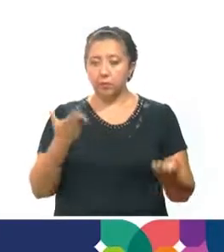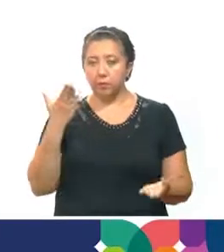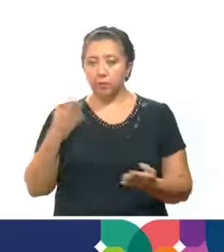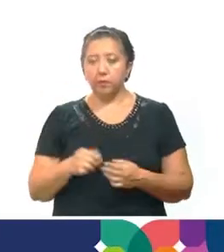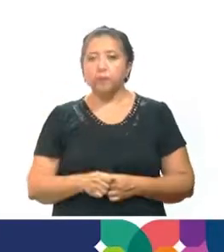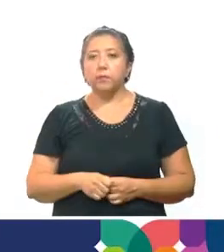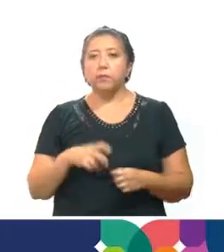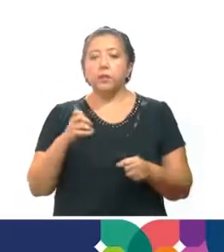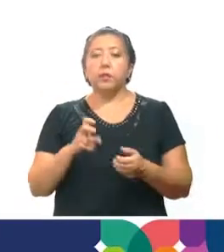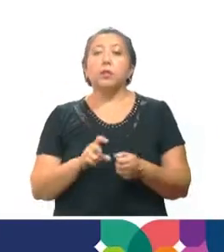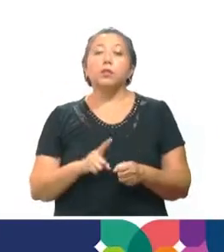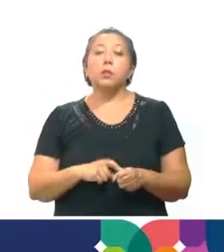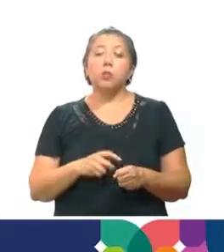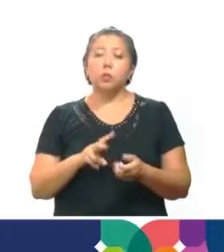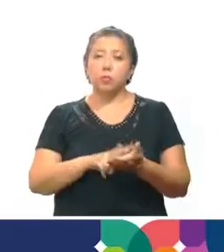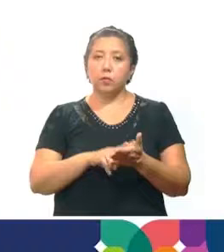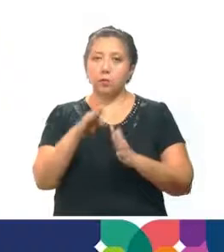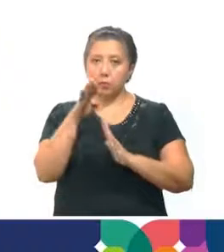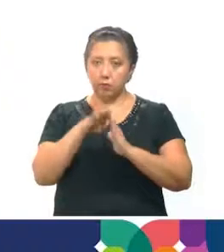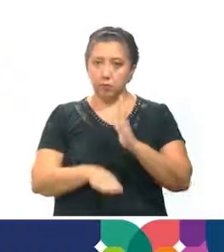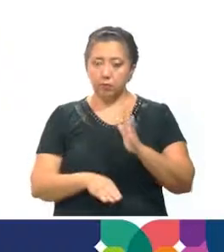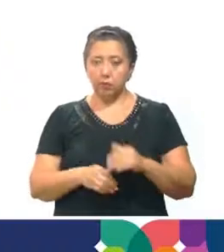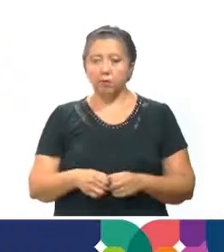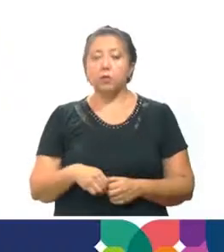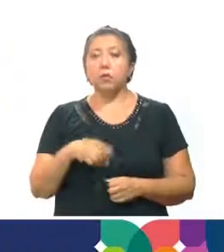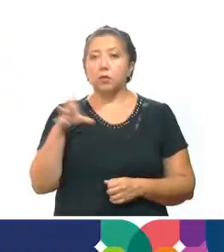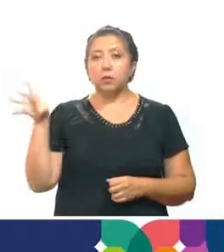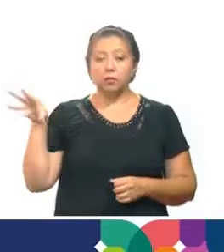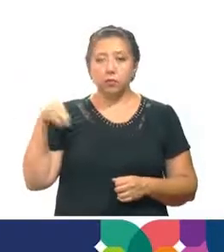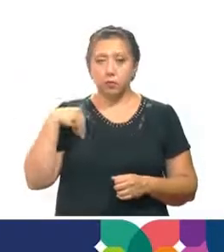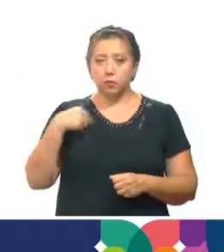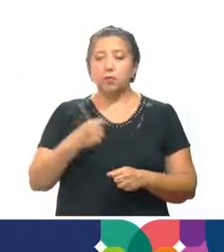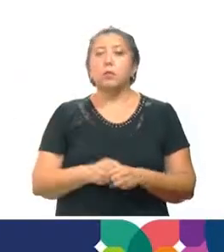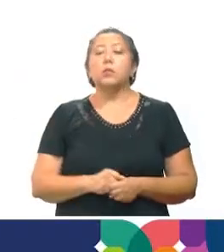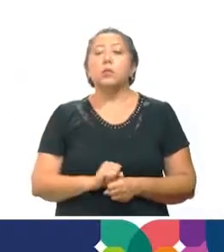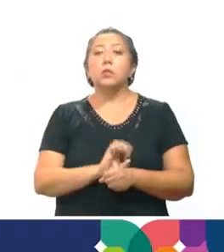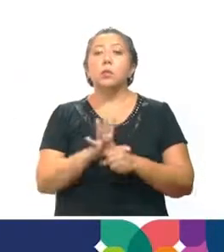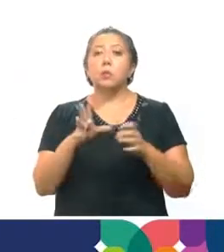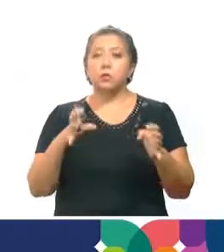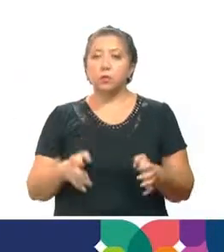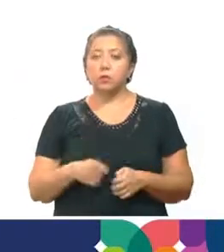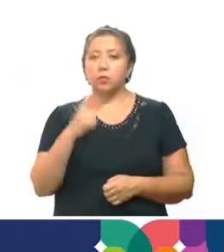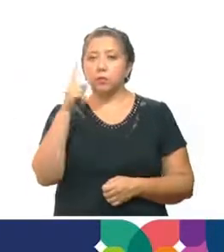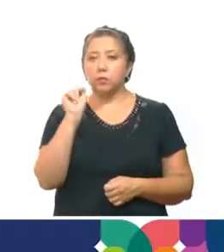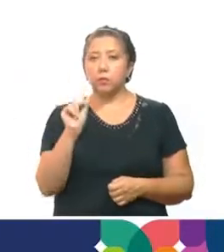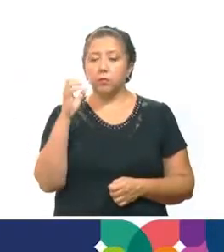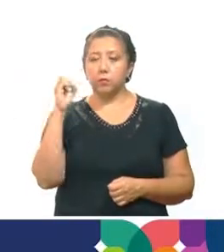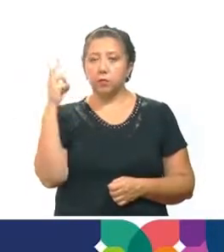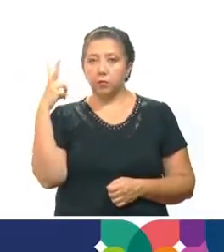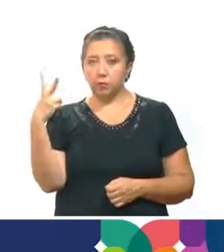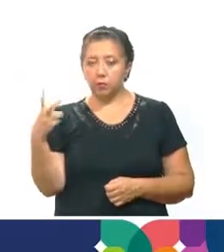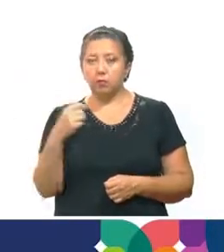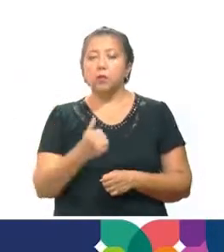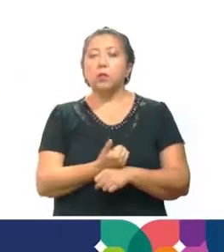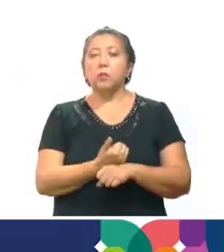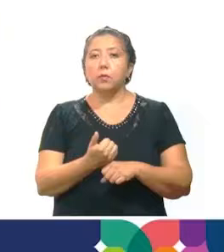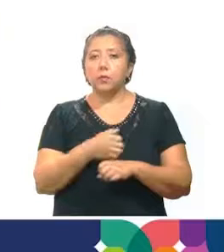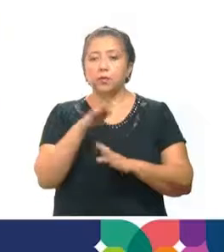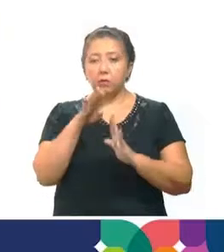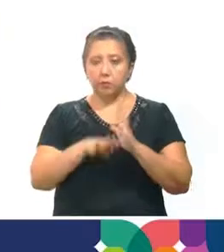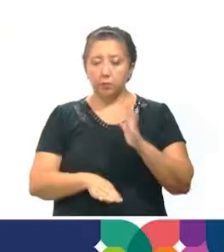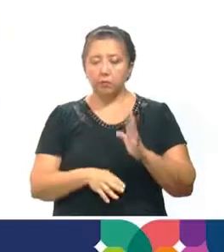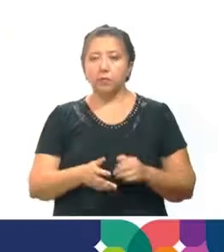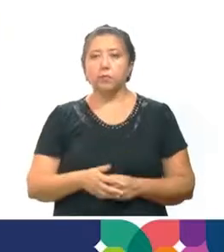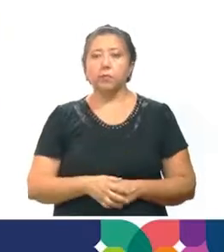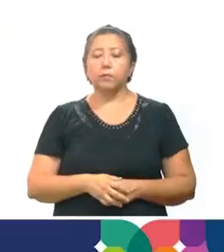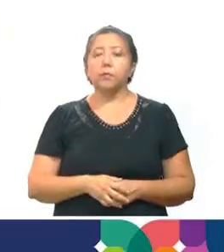respecto a la anterior está en verde y en descenso. El ritmo de contagiosidad del coronavirus está en 1.02, está en amarillo y en